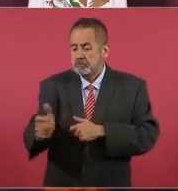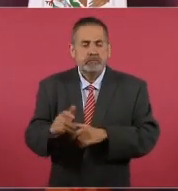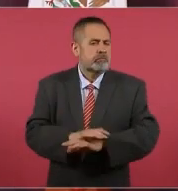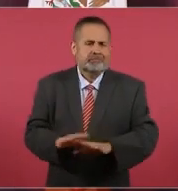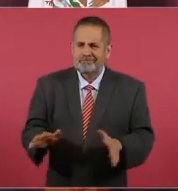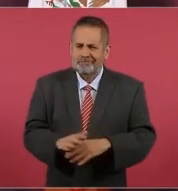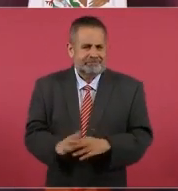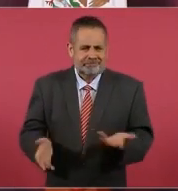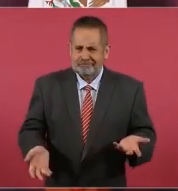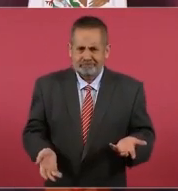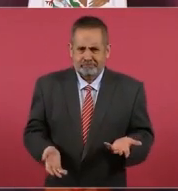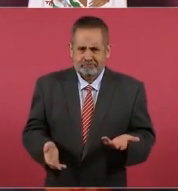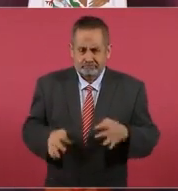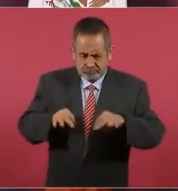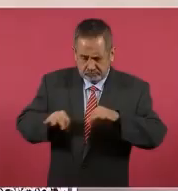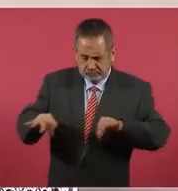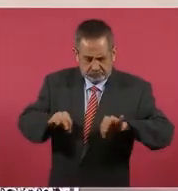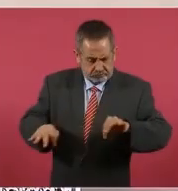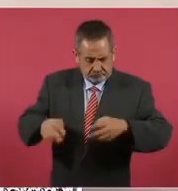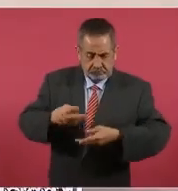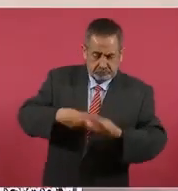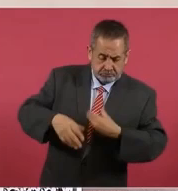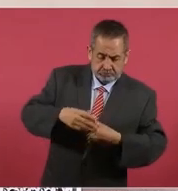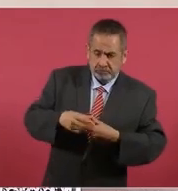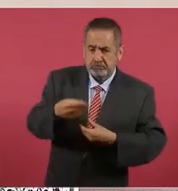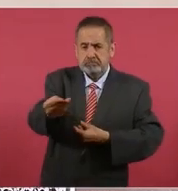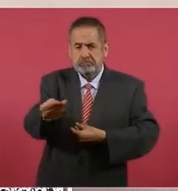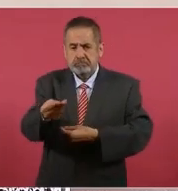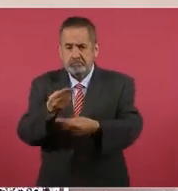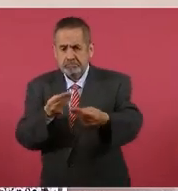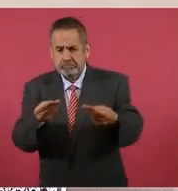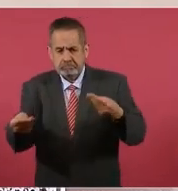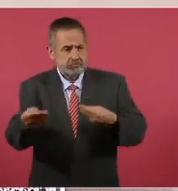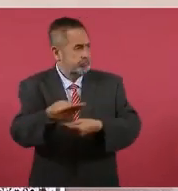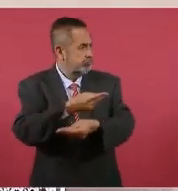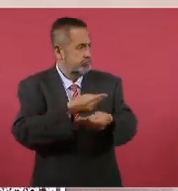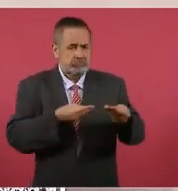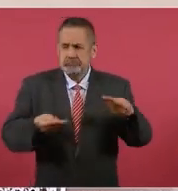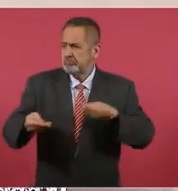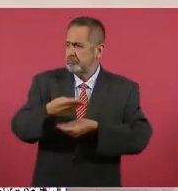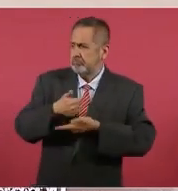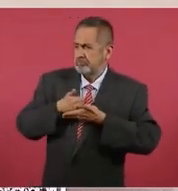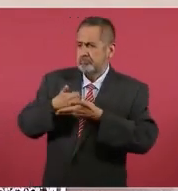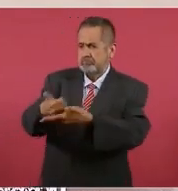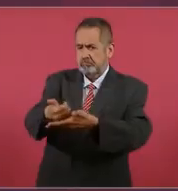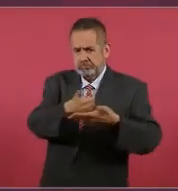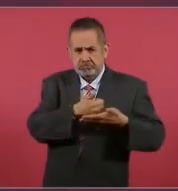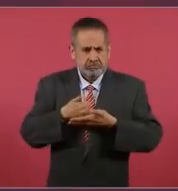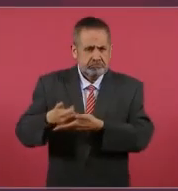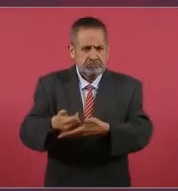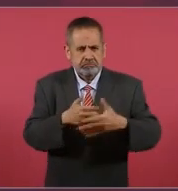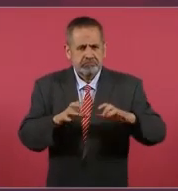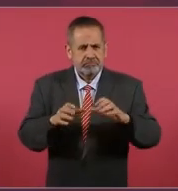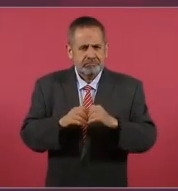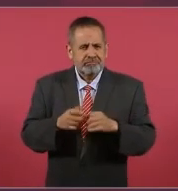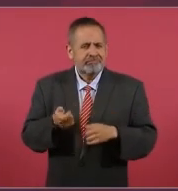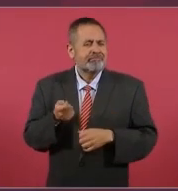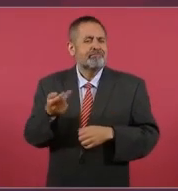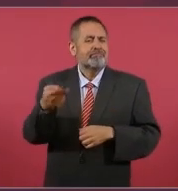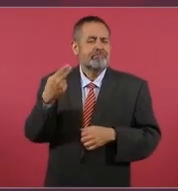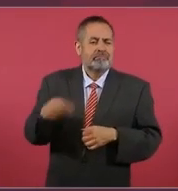el trabajo era comunitario, era ayuda mutua, era lo que se conoce como la mano